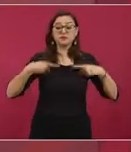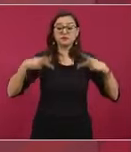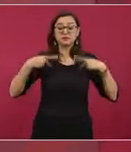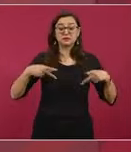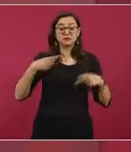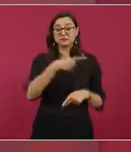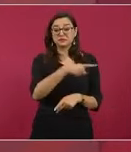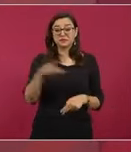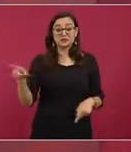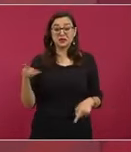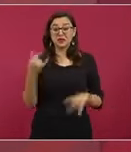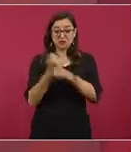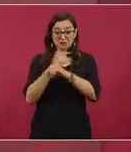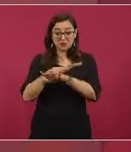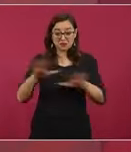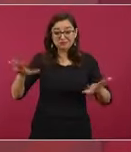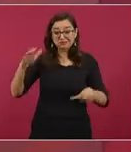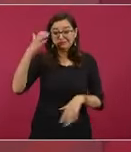Uno que